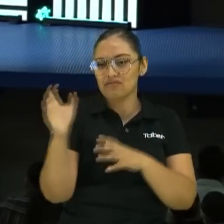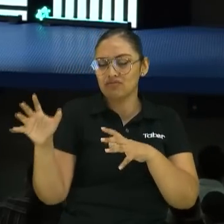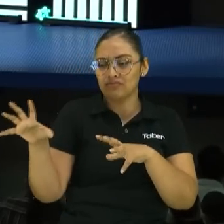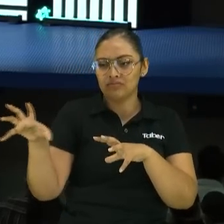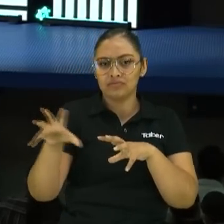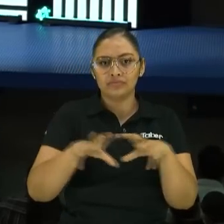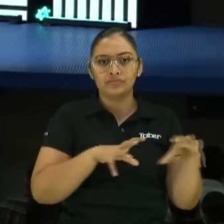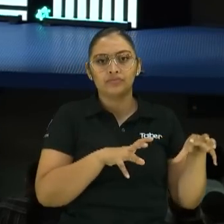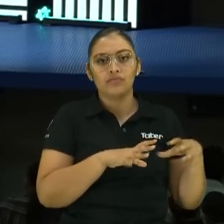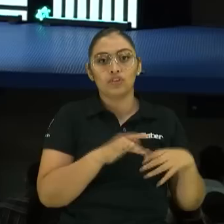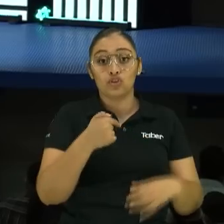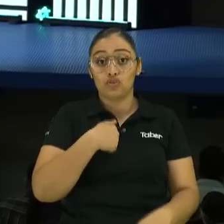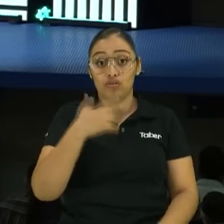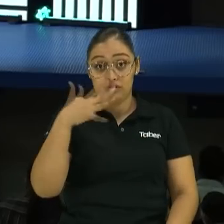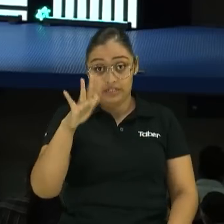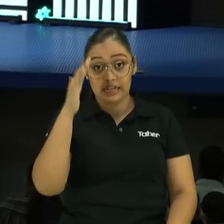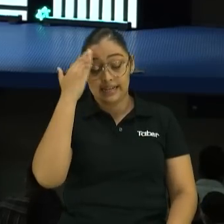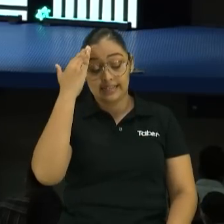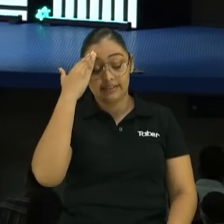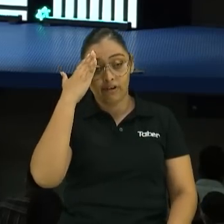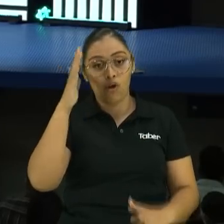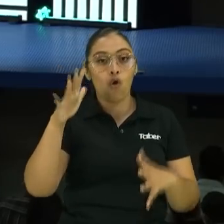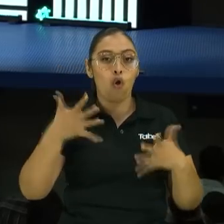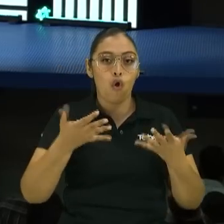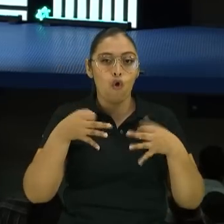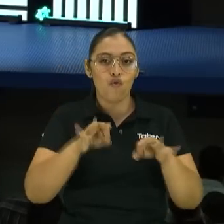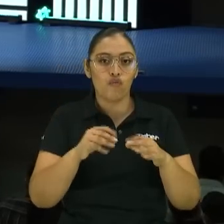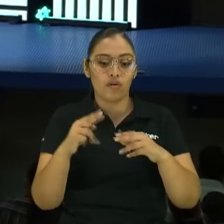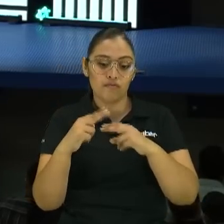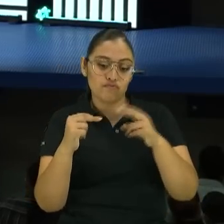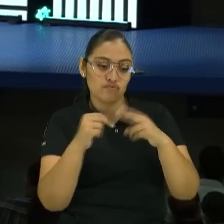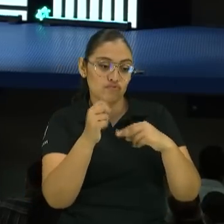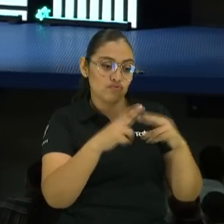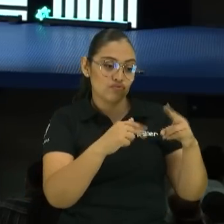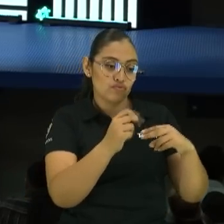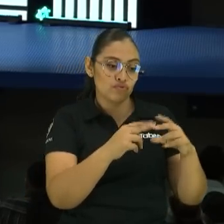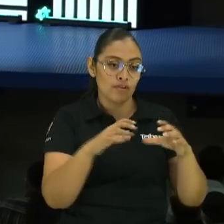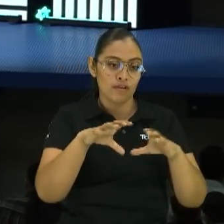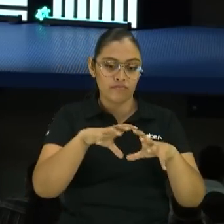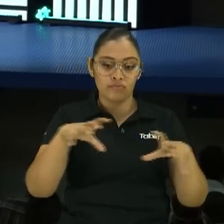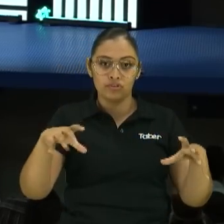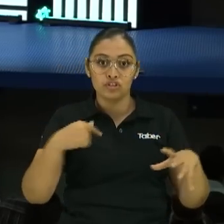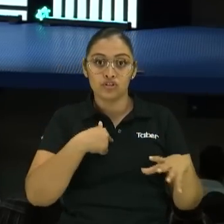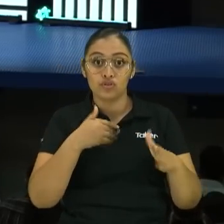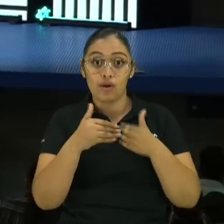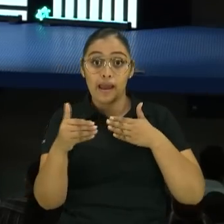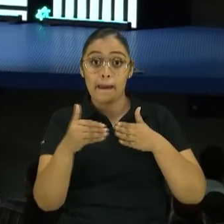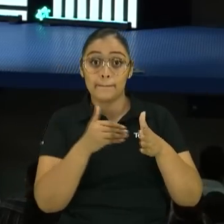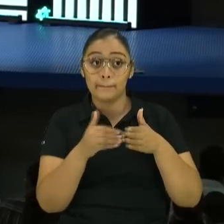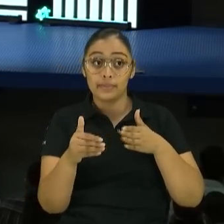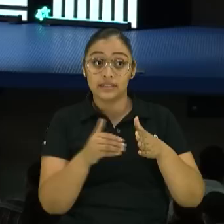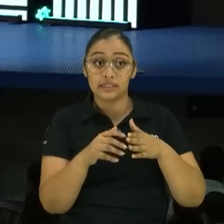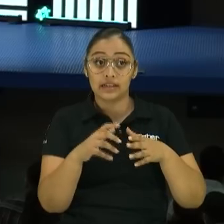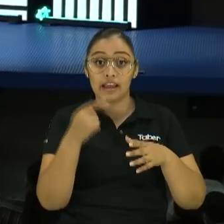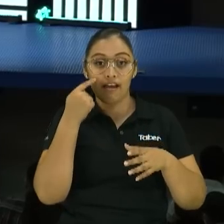cuando ya sabía cómo armarlos me comencé a aventurar y destapaba los carros y al ver los moldes porque van